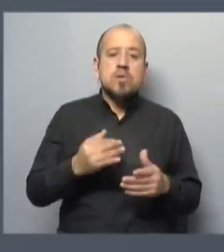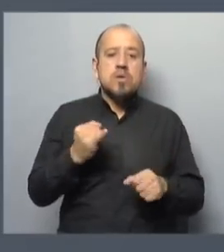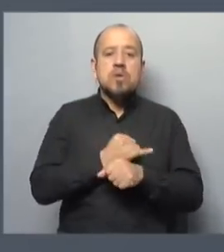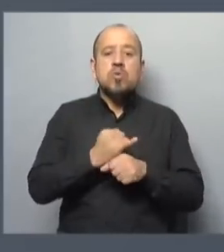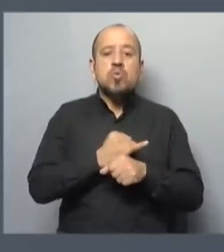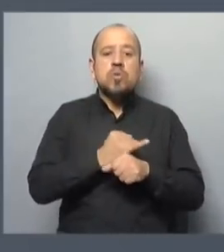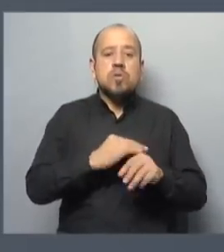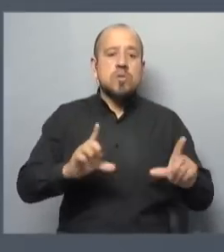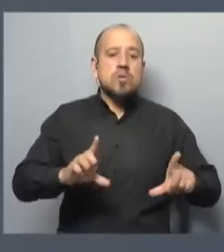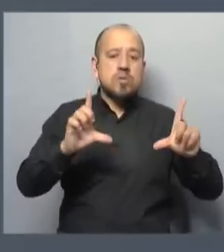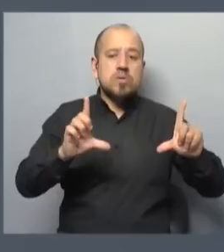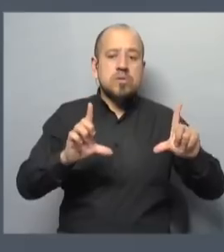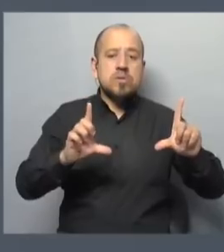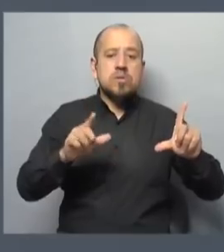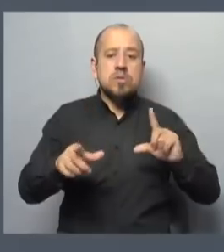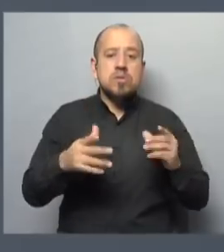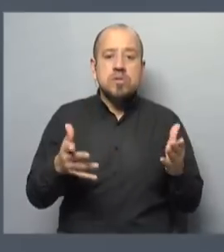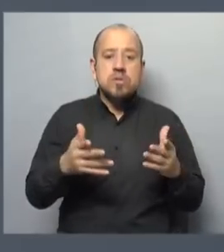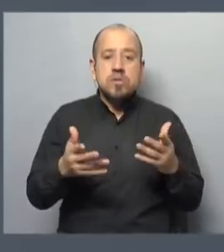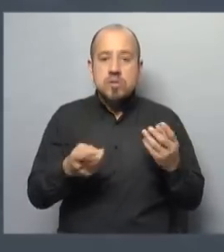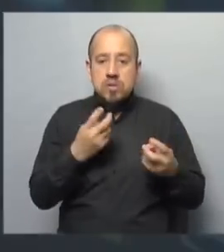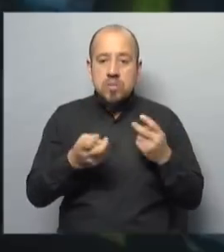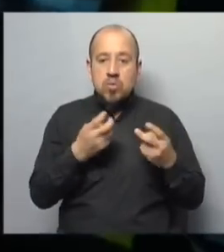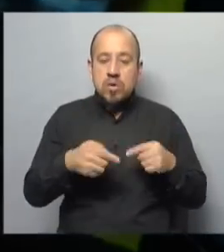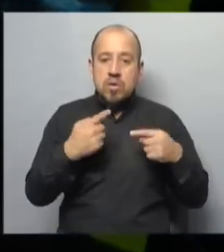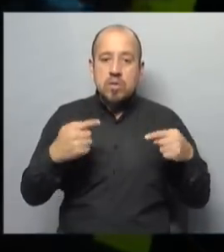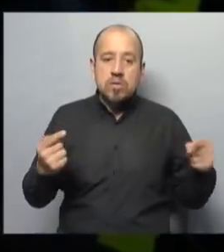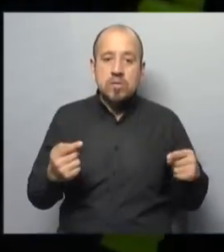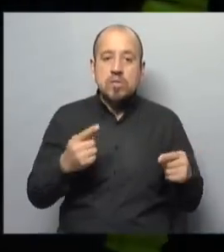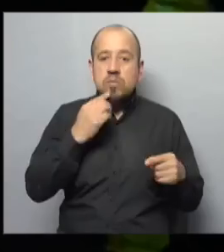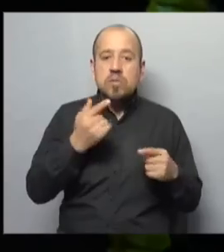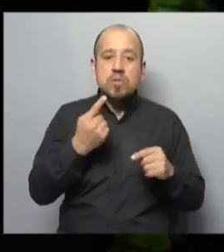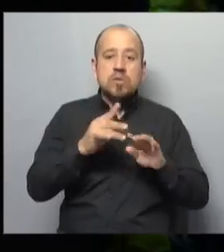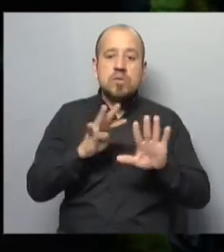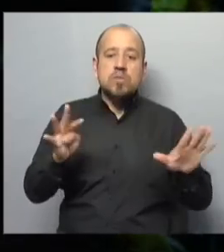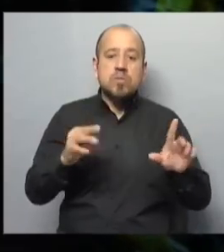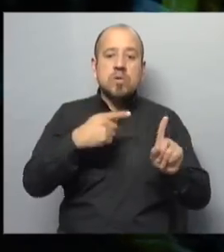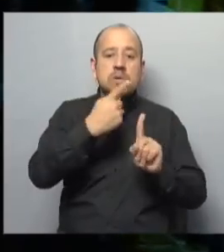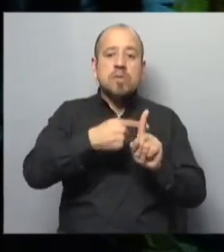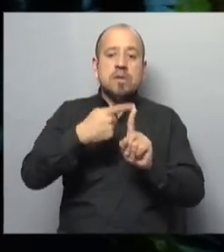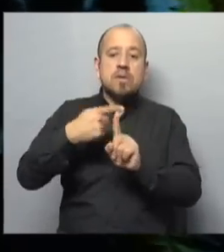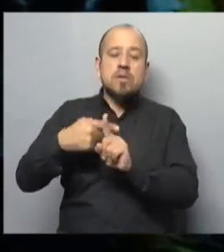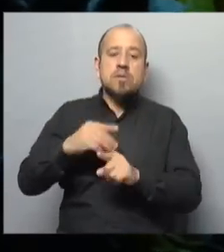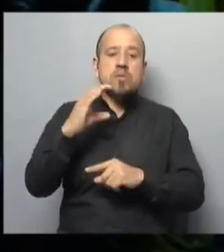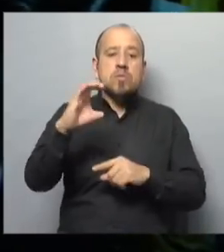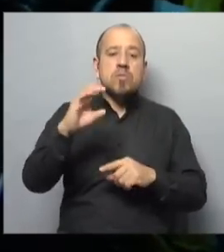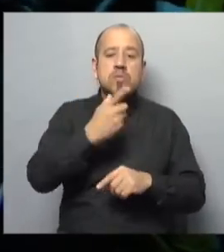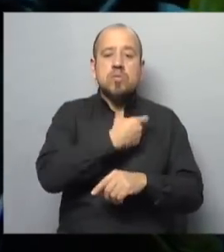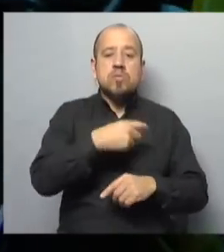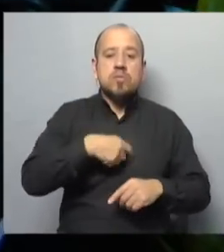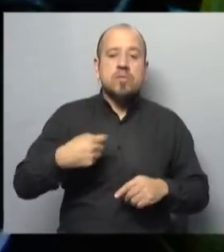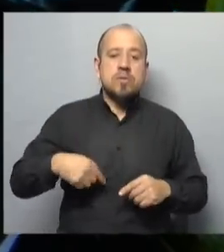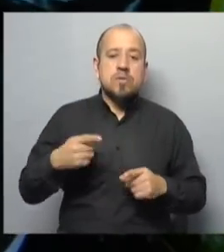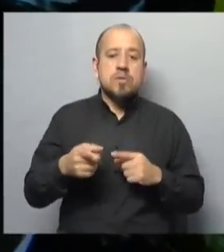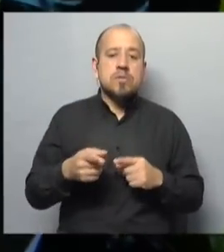que están más empecinados en buscar ciertas cosas que porque entren 19 meses no ocurrieron en un club donde capaz que anteriormente